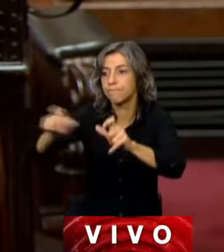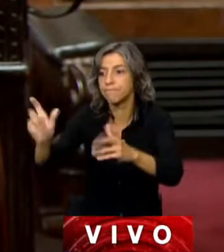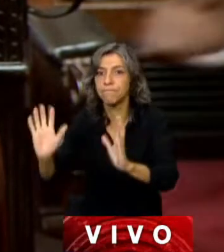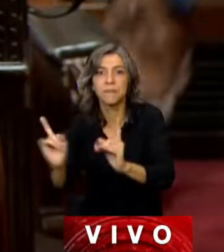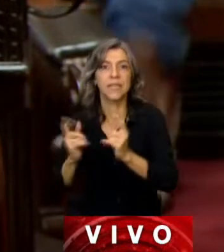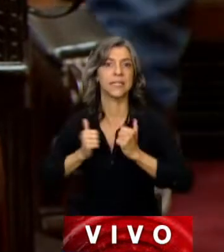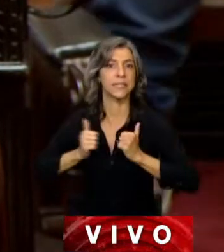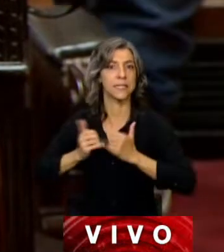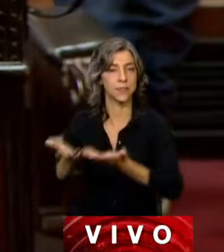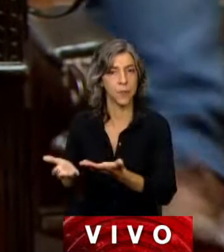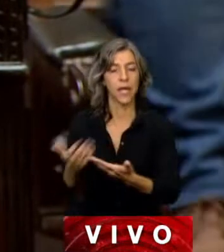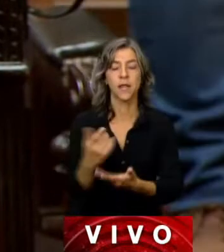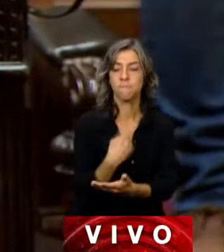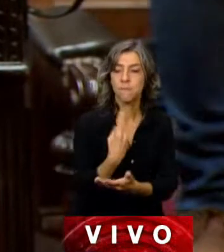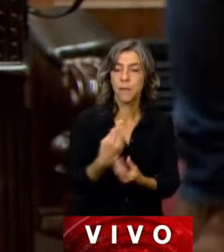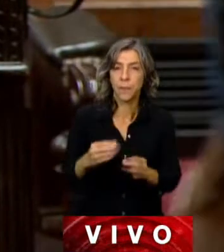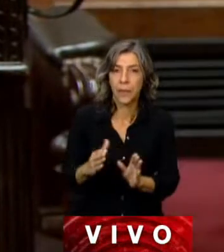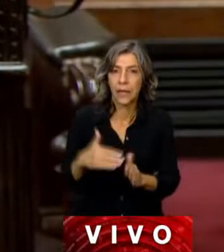Tenemos